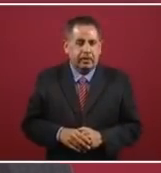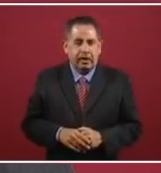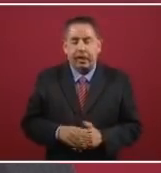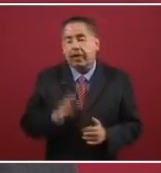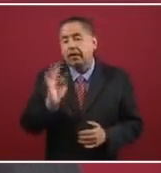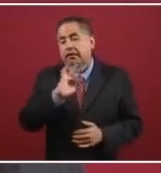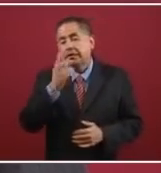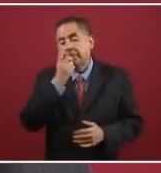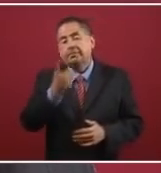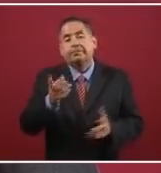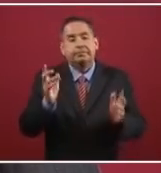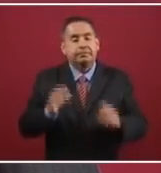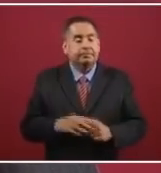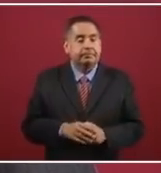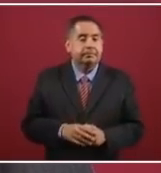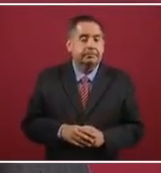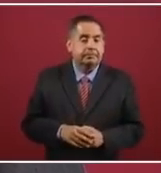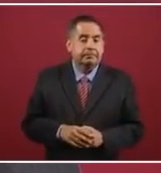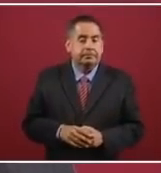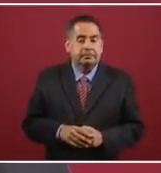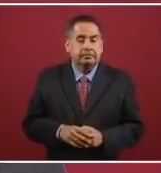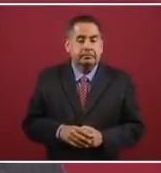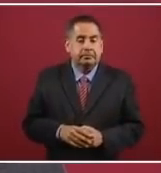podría decir: